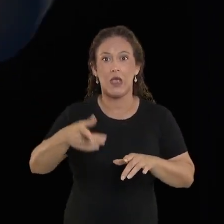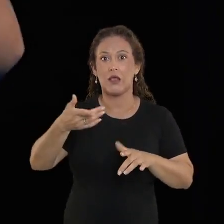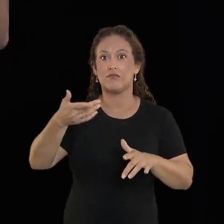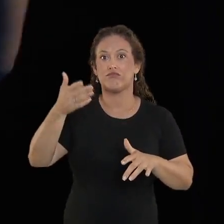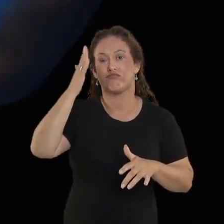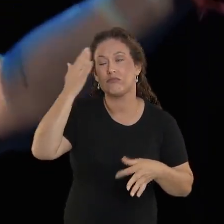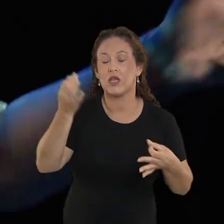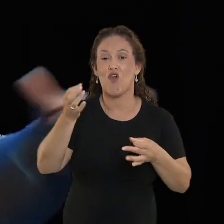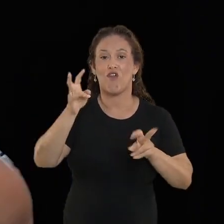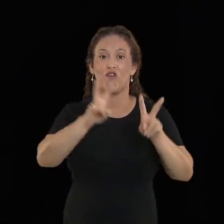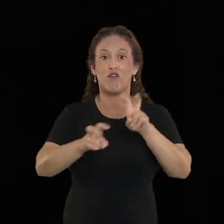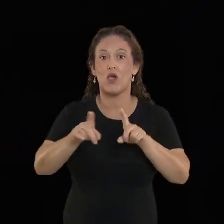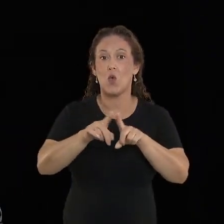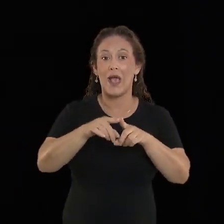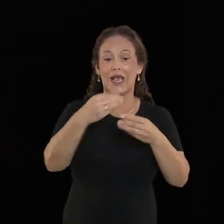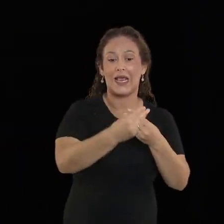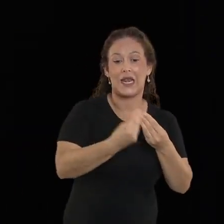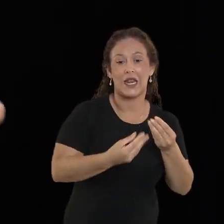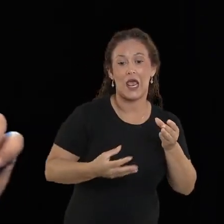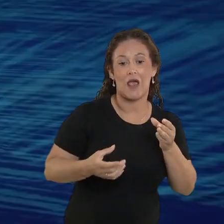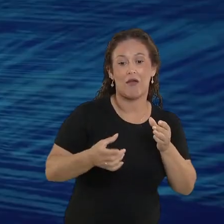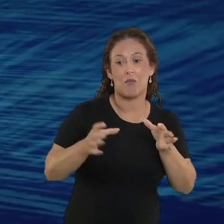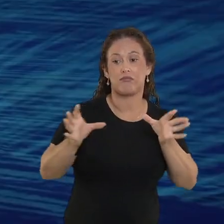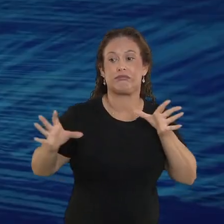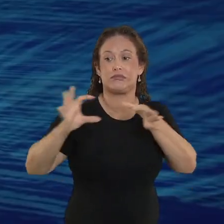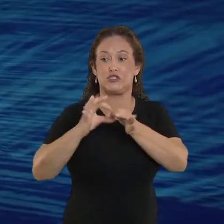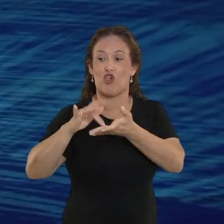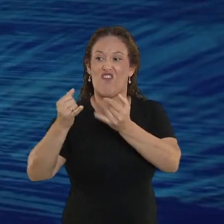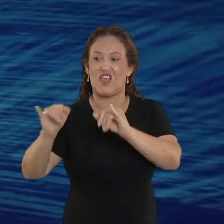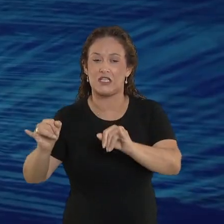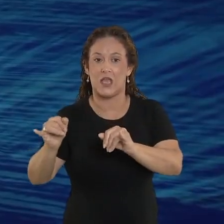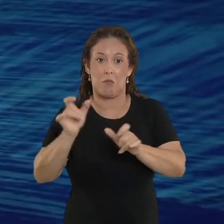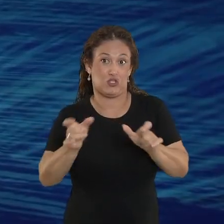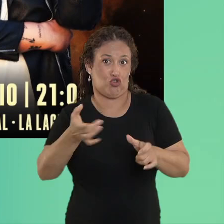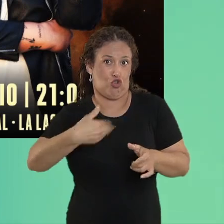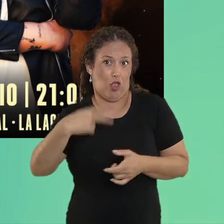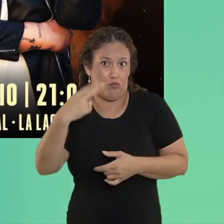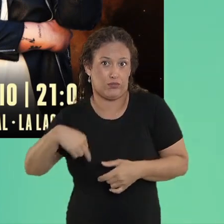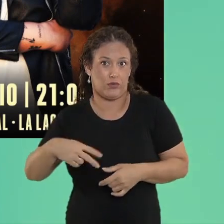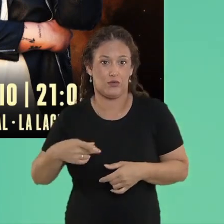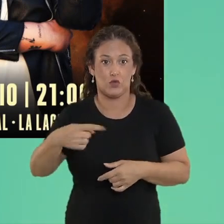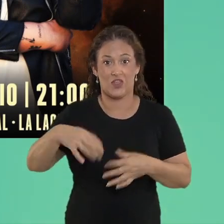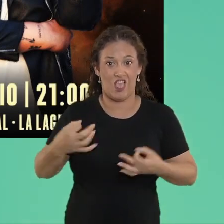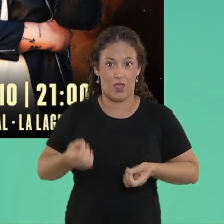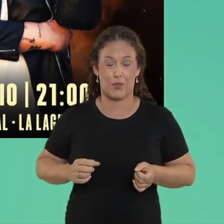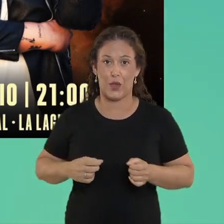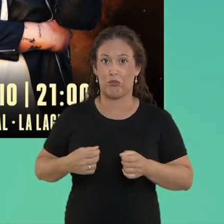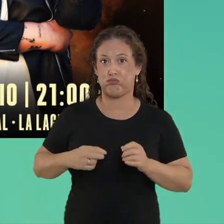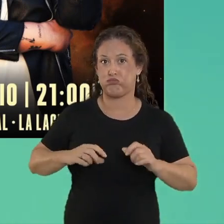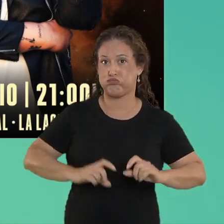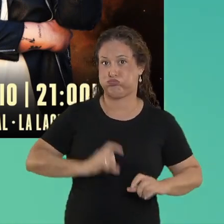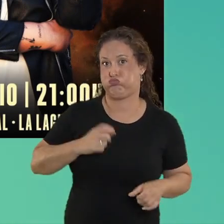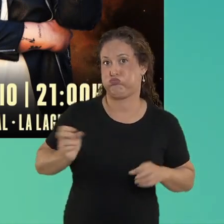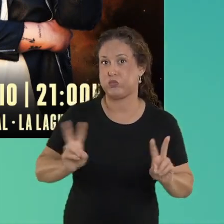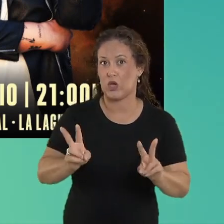sobre todo se basa en intentar buscar la conexión canaria que todos tenemos a la hora de ir a una fiesta. Pónganse las pilitas, porque a ver